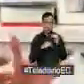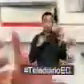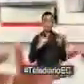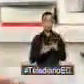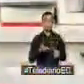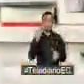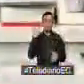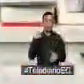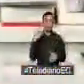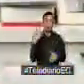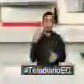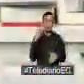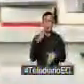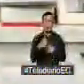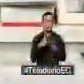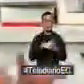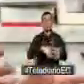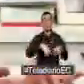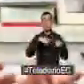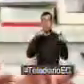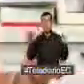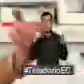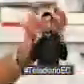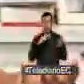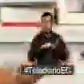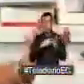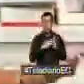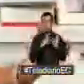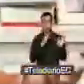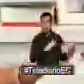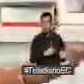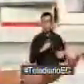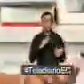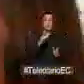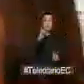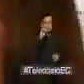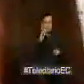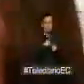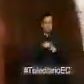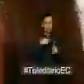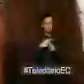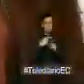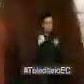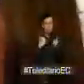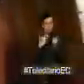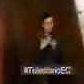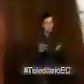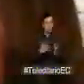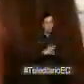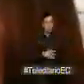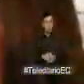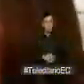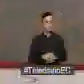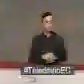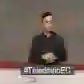ellos dicen, hace años no teníamos esa pesca. Y quiere decir que las medidas están dando resultados. Mariuxi Buenaño, Medios Públicos.